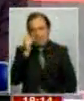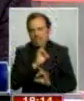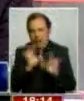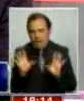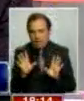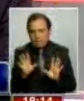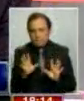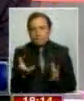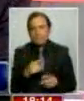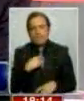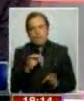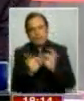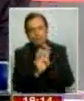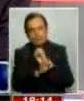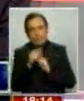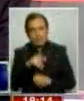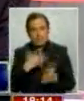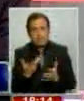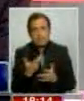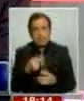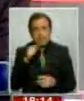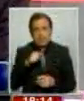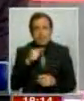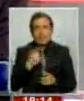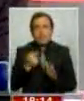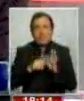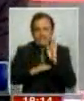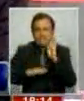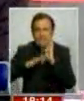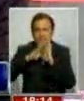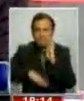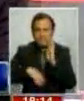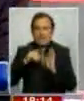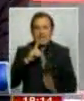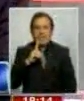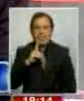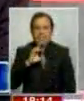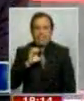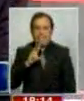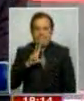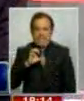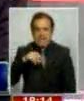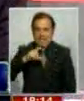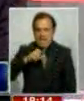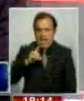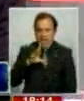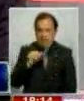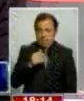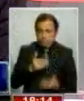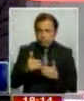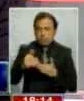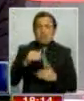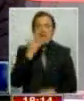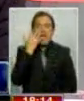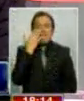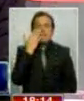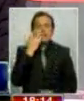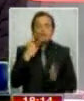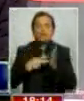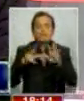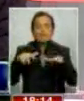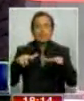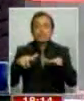Marilda? Lo que ocurre es que cuando estemos en base de vengada a partir de abril del año 2018, ¿qué puede ocurrir con un